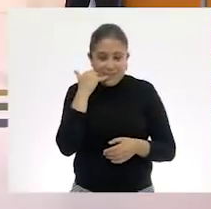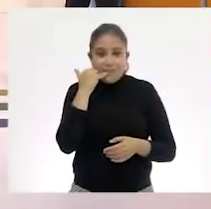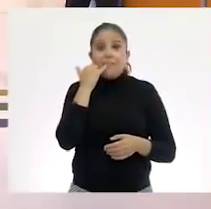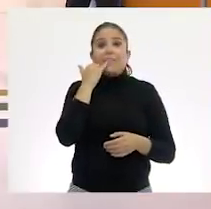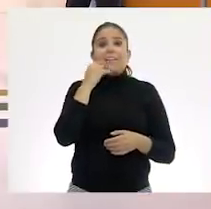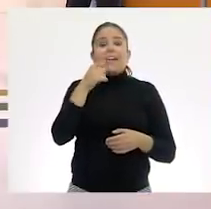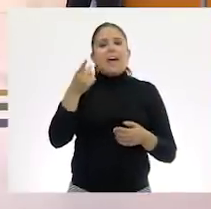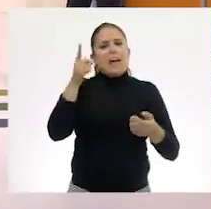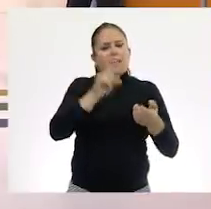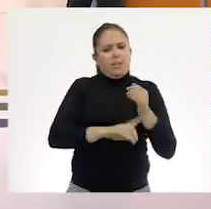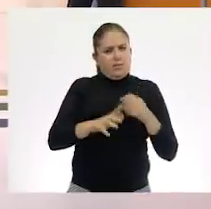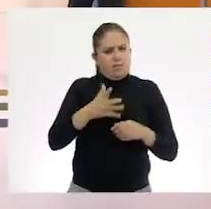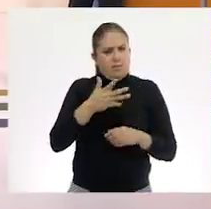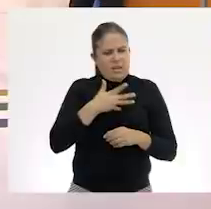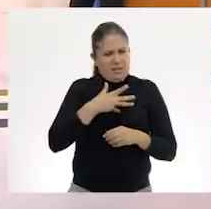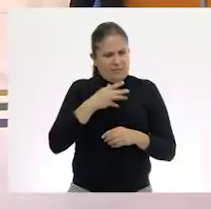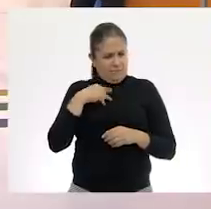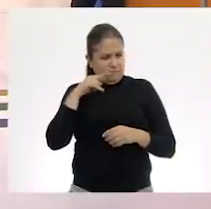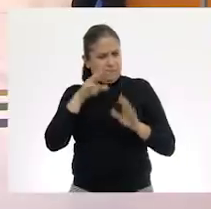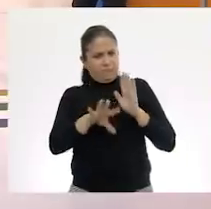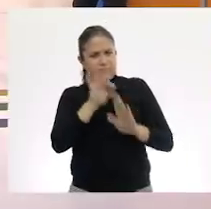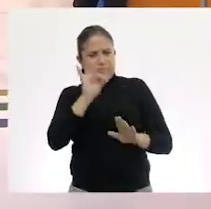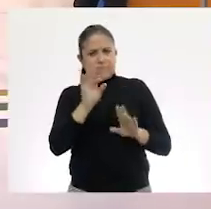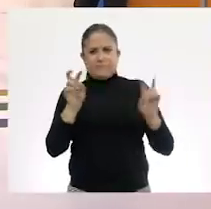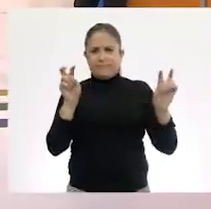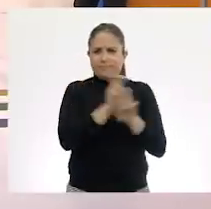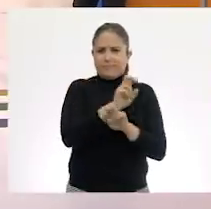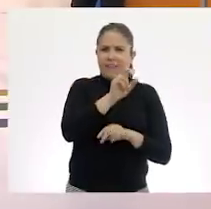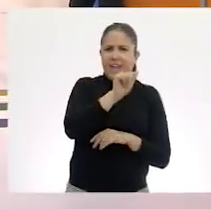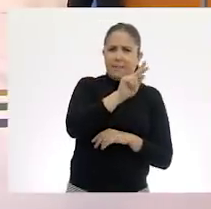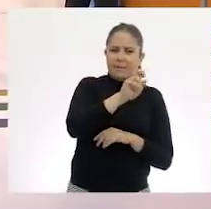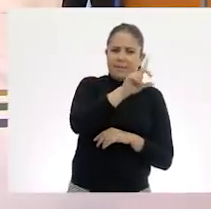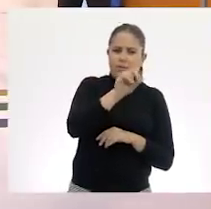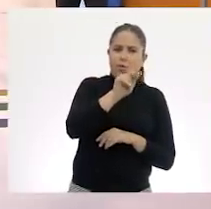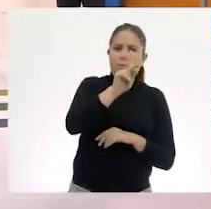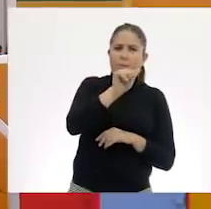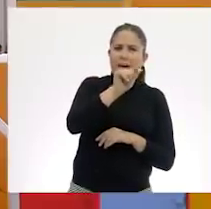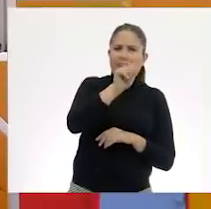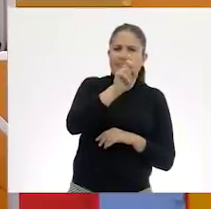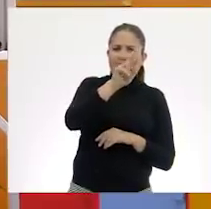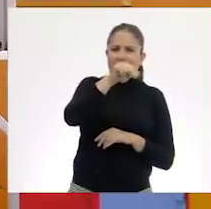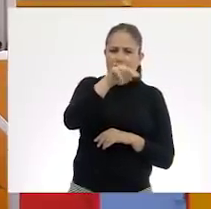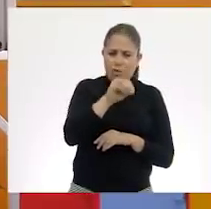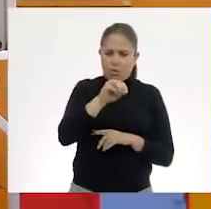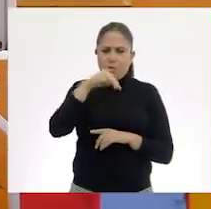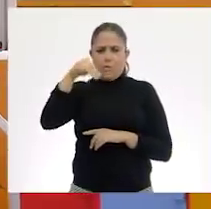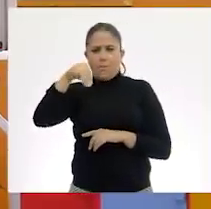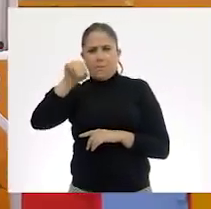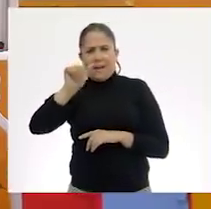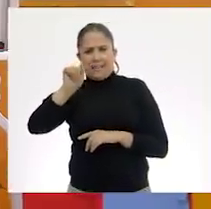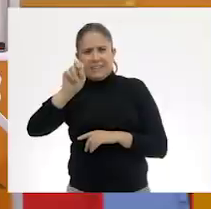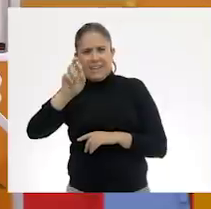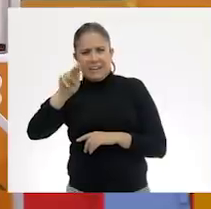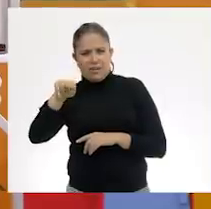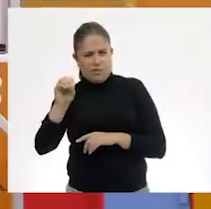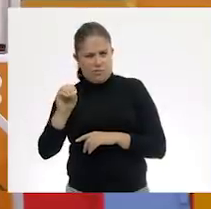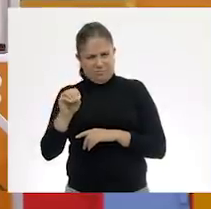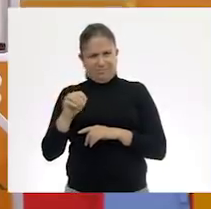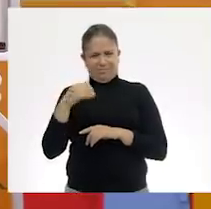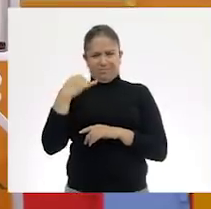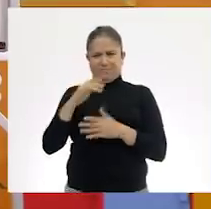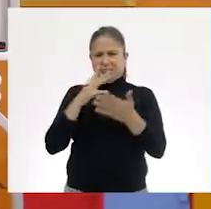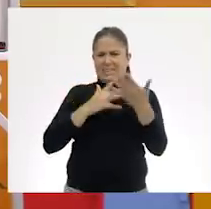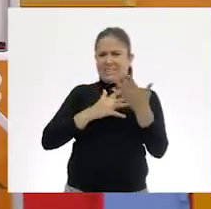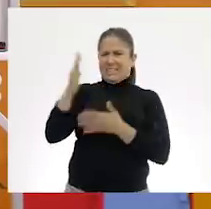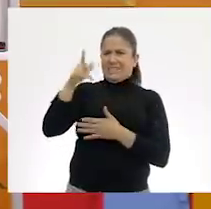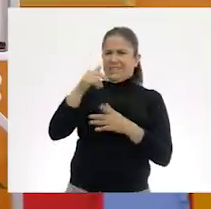información había un dato que me llamaba la atención, apellido paterno y materno. Y uno pensaría, bueno, a lo mejor es exagerado poner los